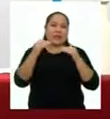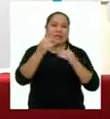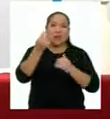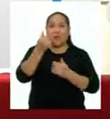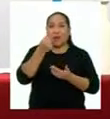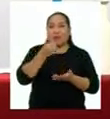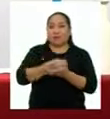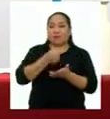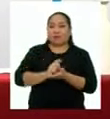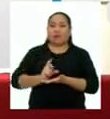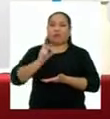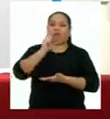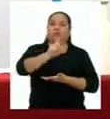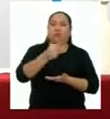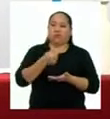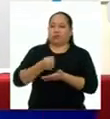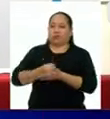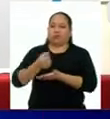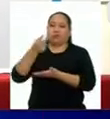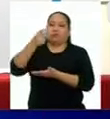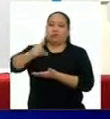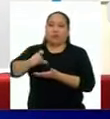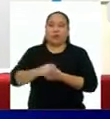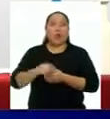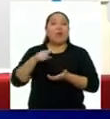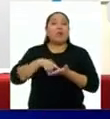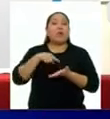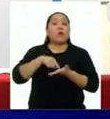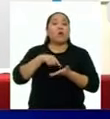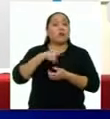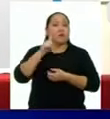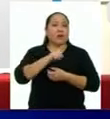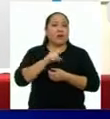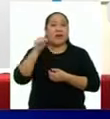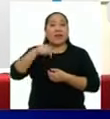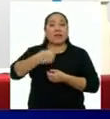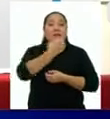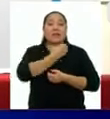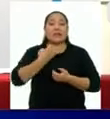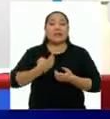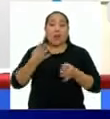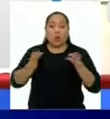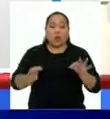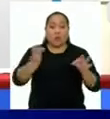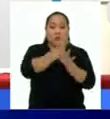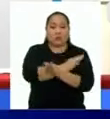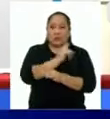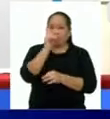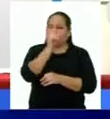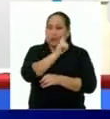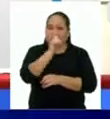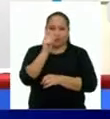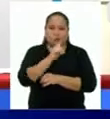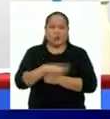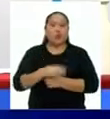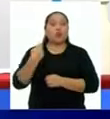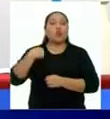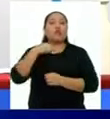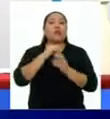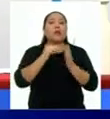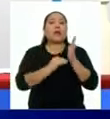de la cuenta, endeudándose. Este gobierno de transición no está haciendo eso. Estamos creciendo